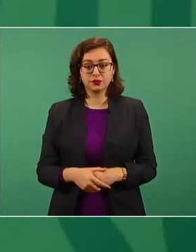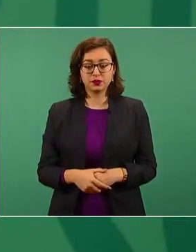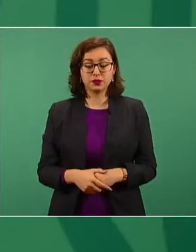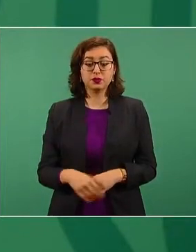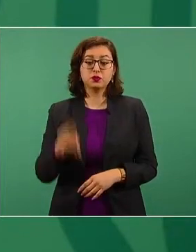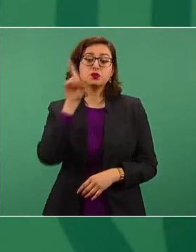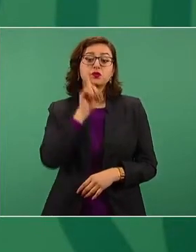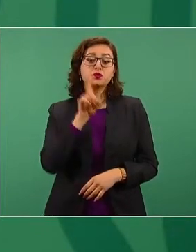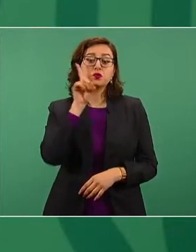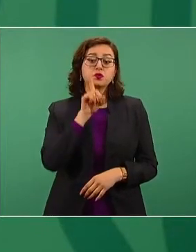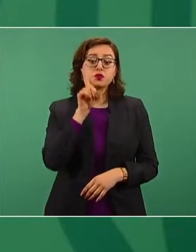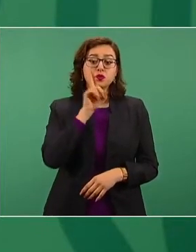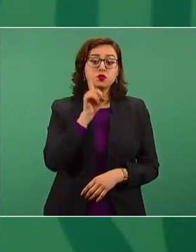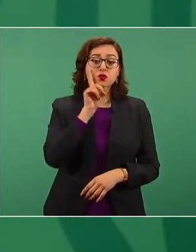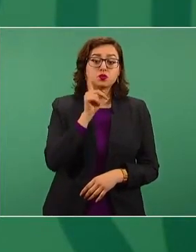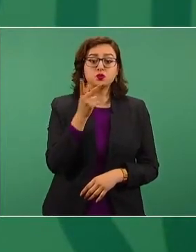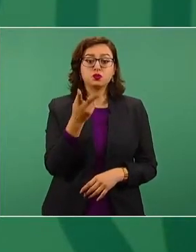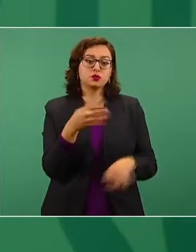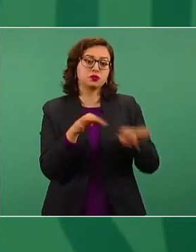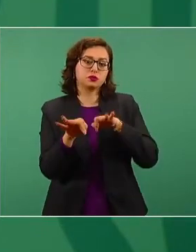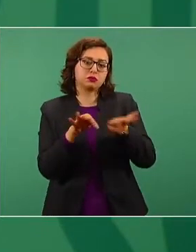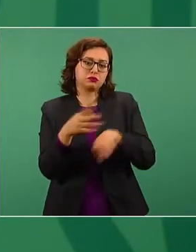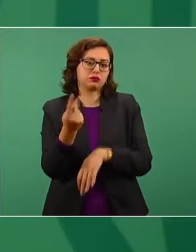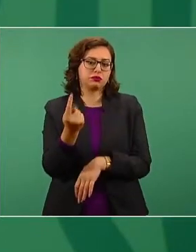de un programa de televisión